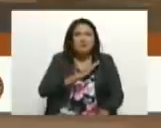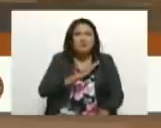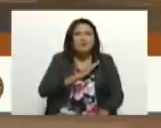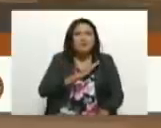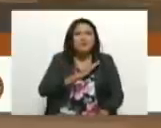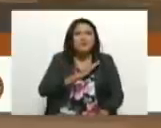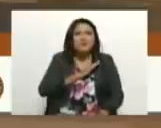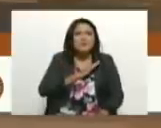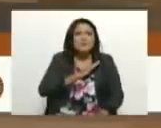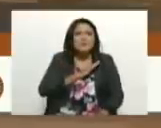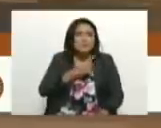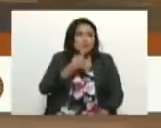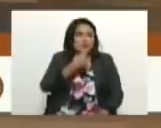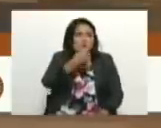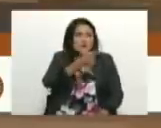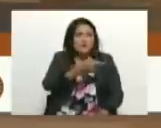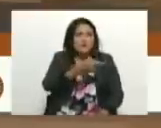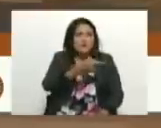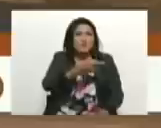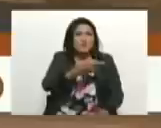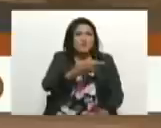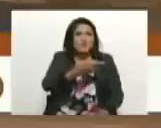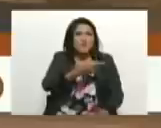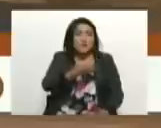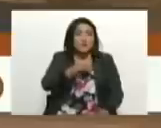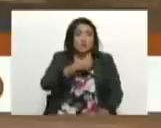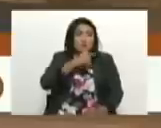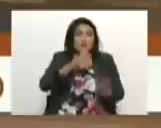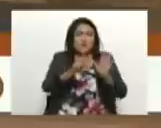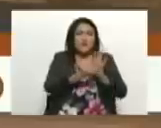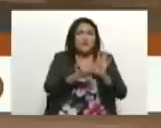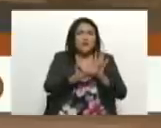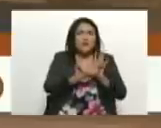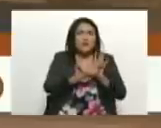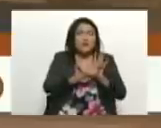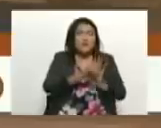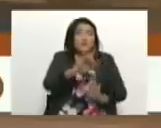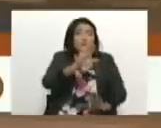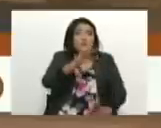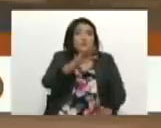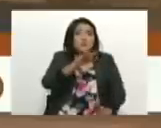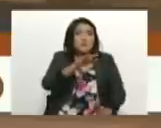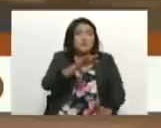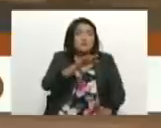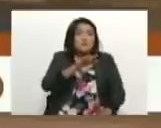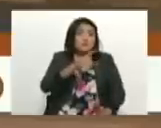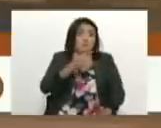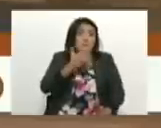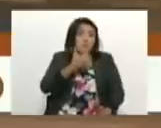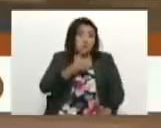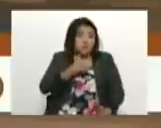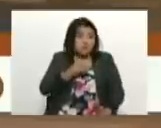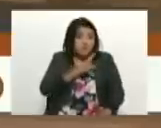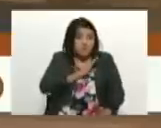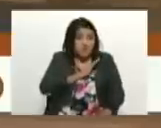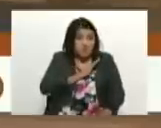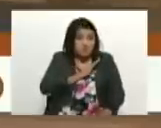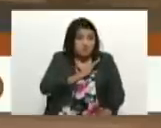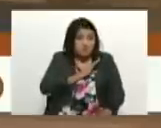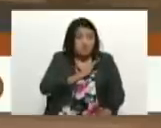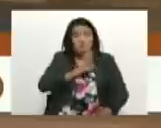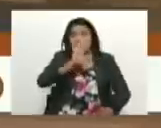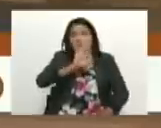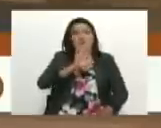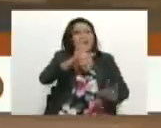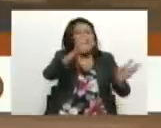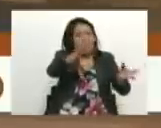Le dije a Jason en ese momento, claro, no tengo una ley en la mano, pero le dije, hermano, si son mías, agárrela para usted. Y dedíquelas a la